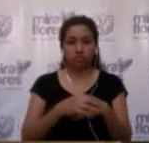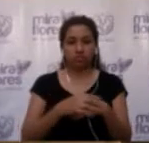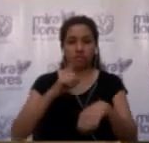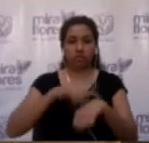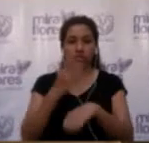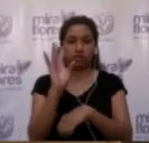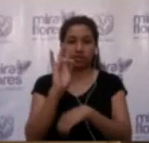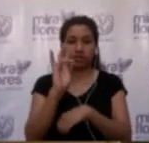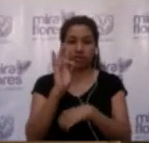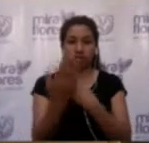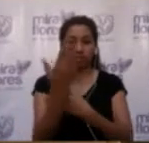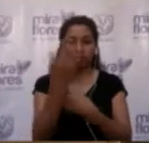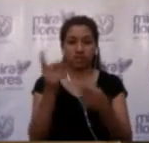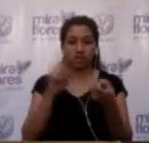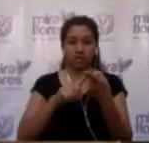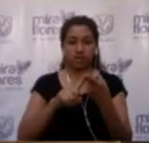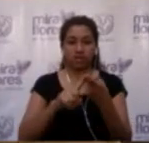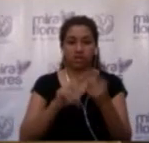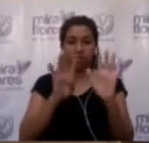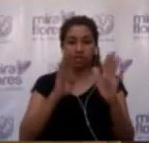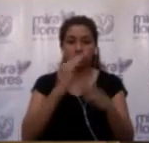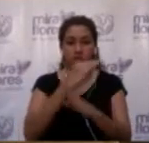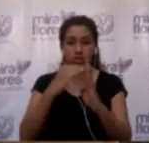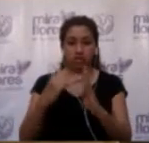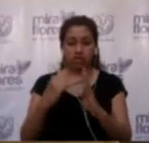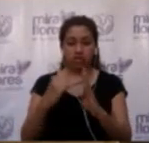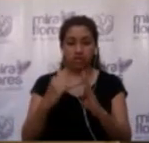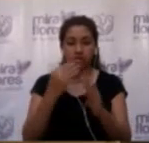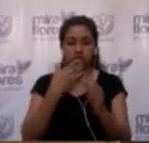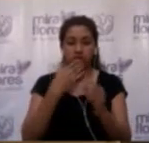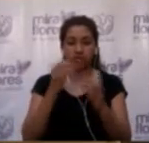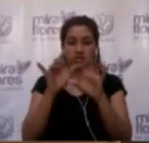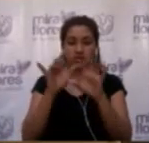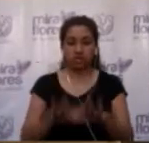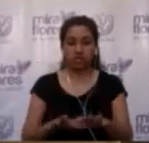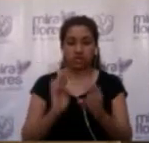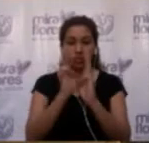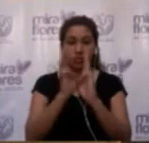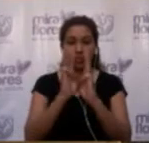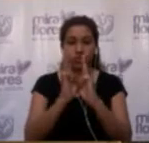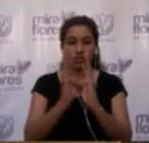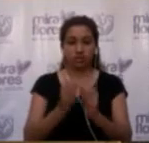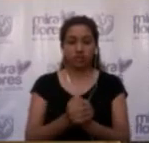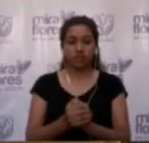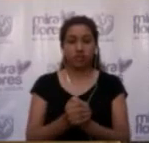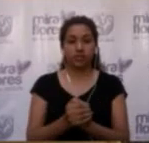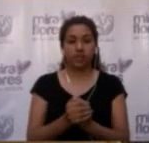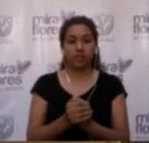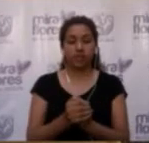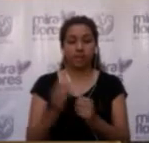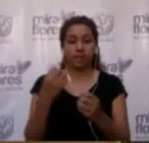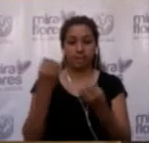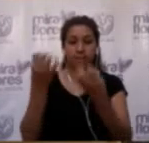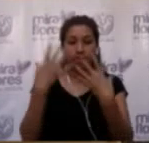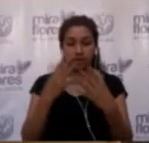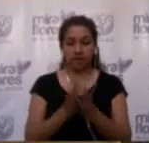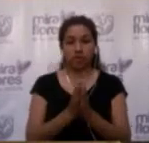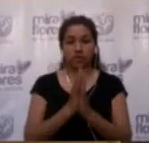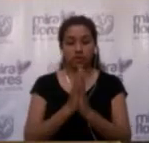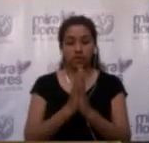de la mañana hasta las 9 y media, según carta que tengo acá en WhatsApp, piden que la intervención